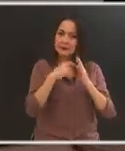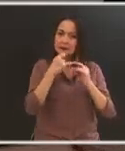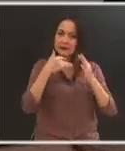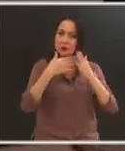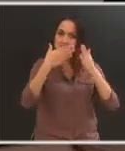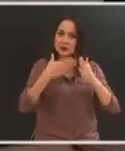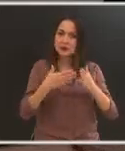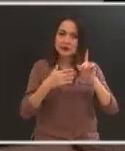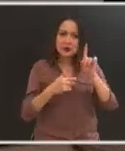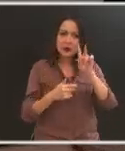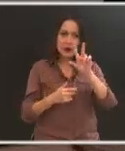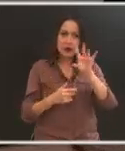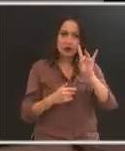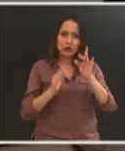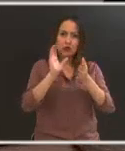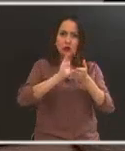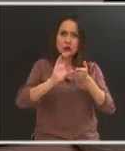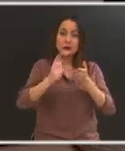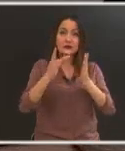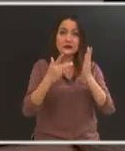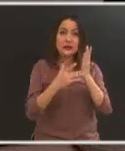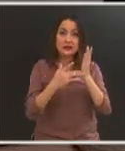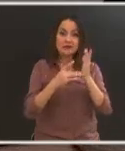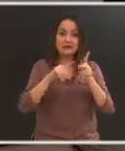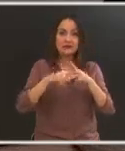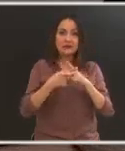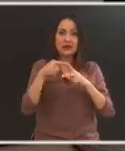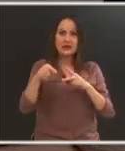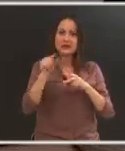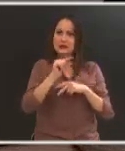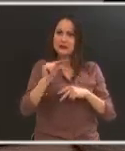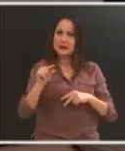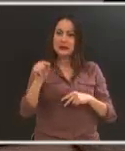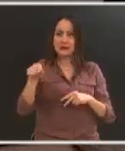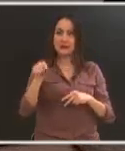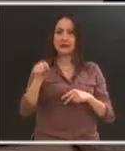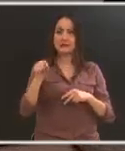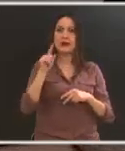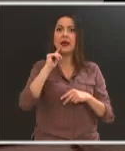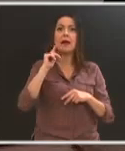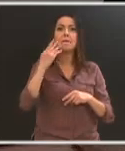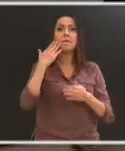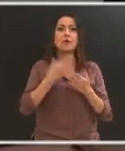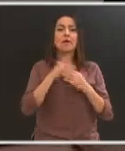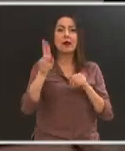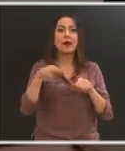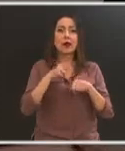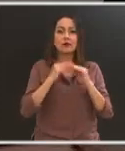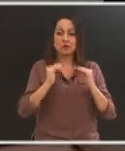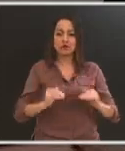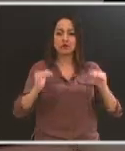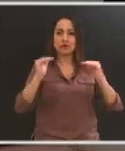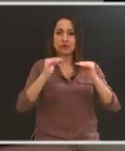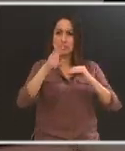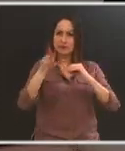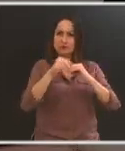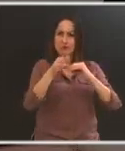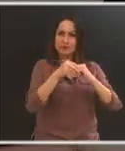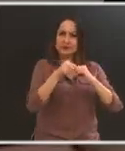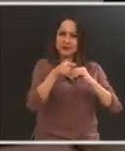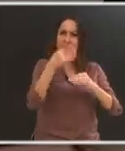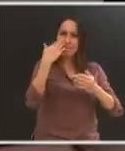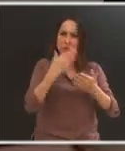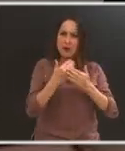de 138 colegios técnicos iniciaron esta mañana la prueba nacional estandarizada sumativa. Esta